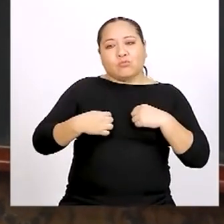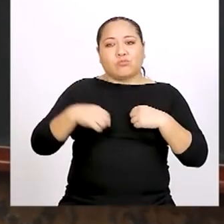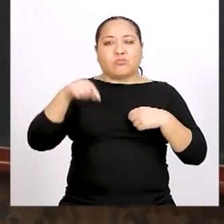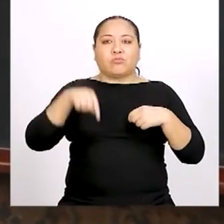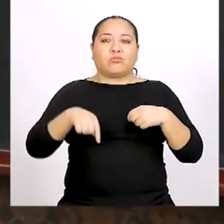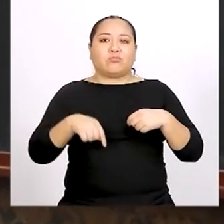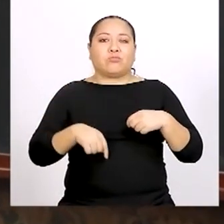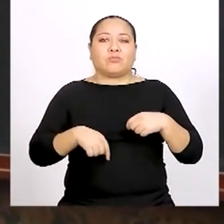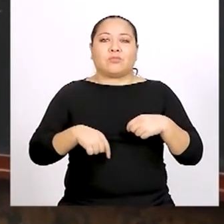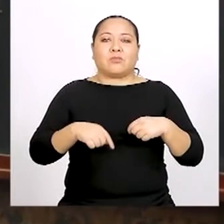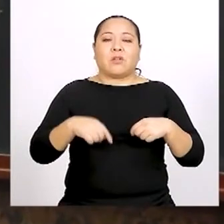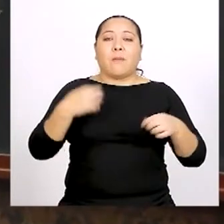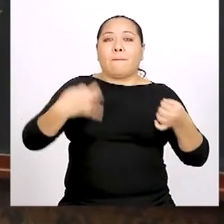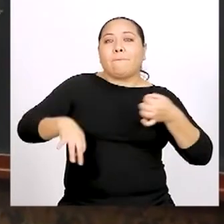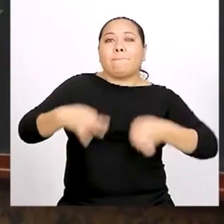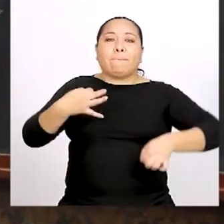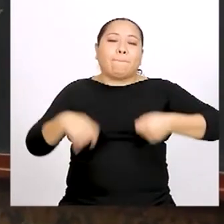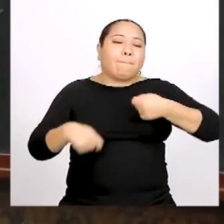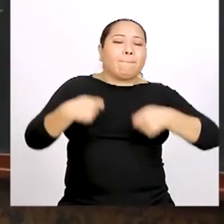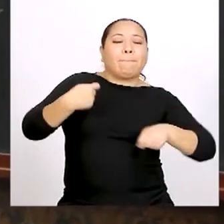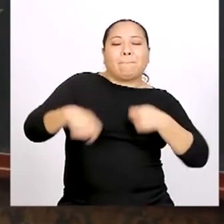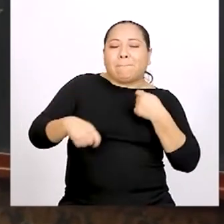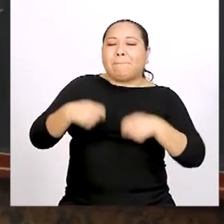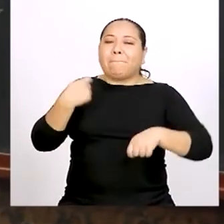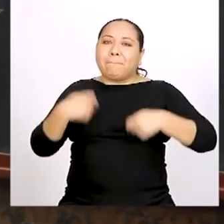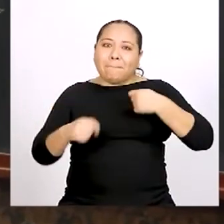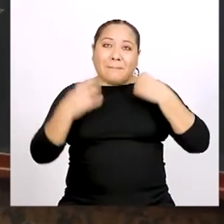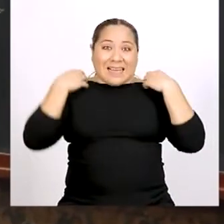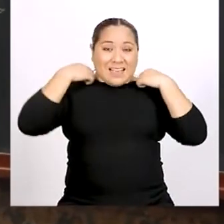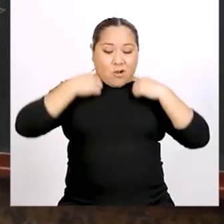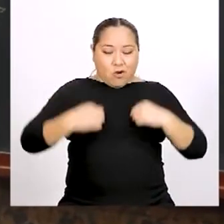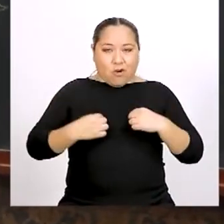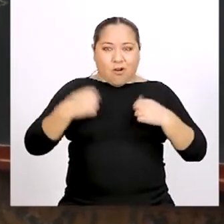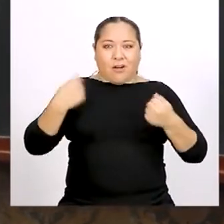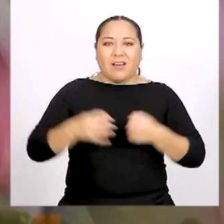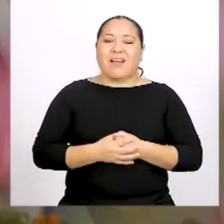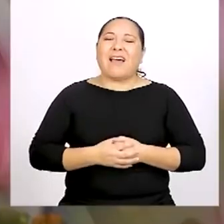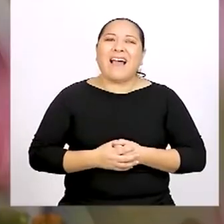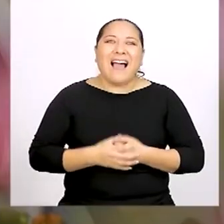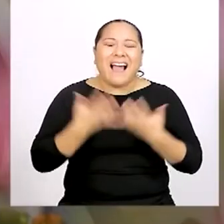puedo tocar colgándolo.